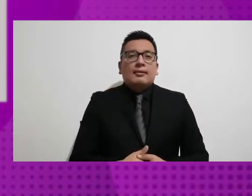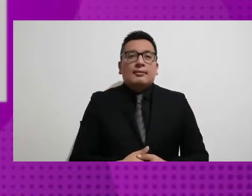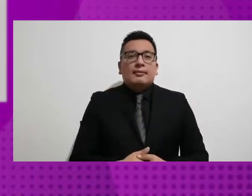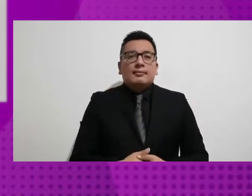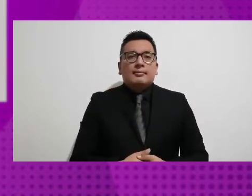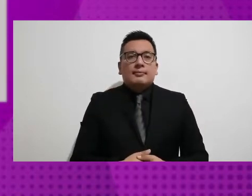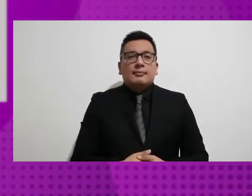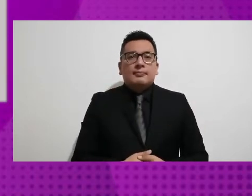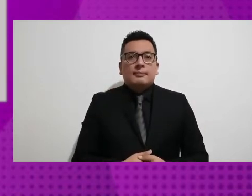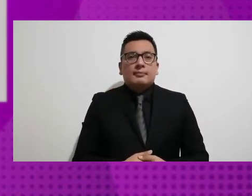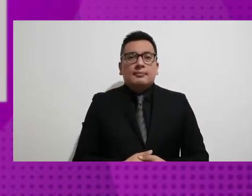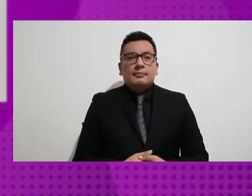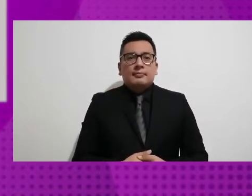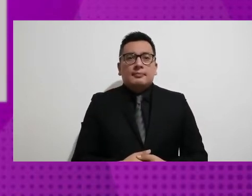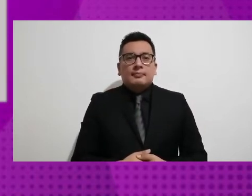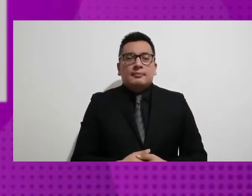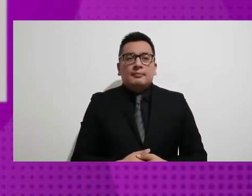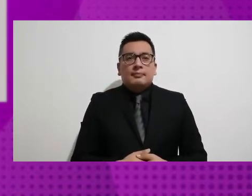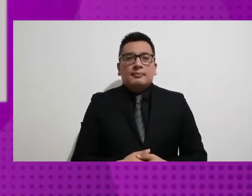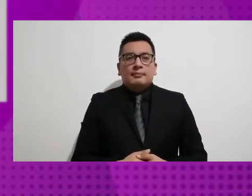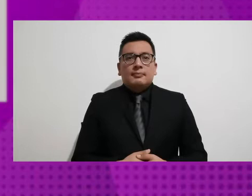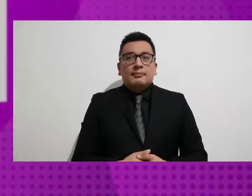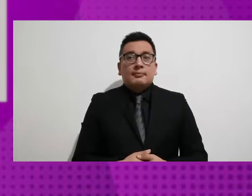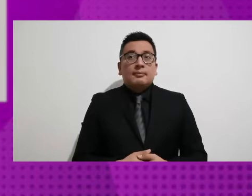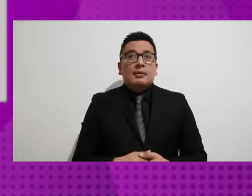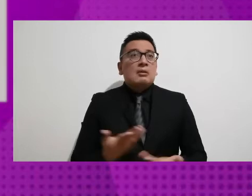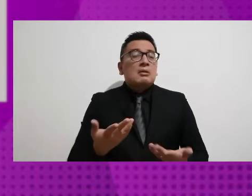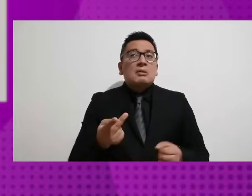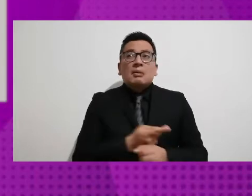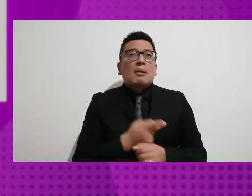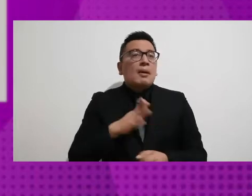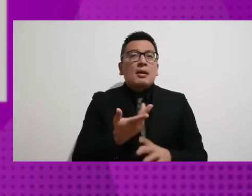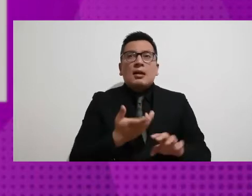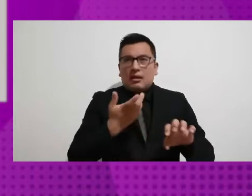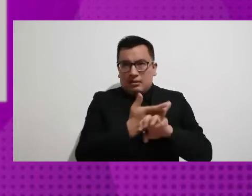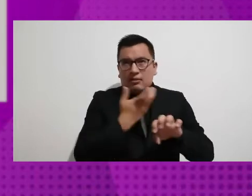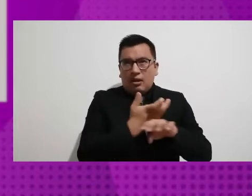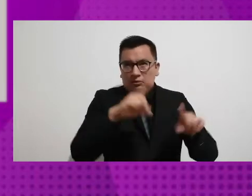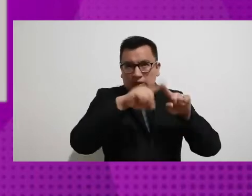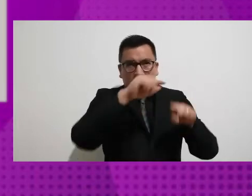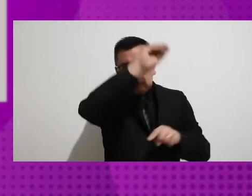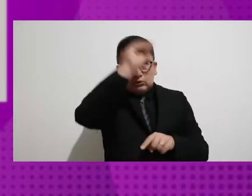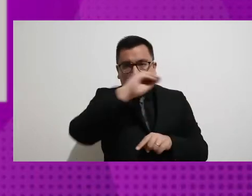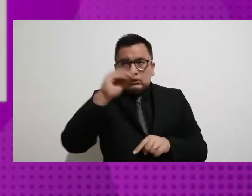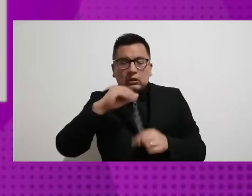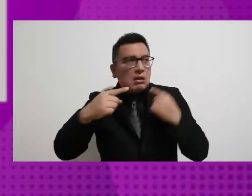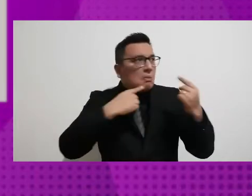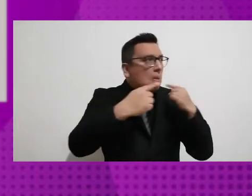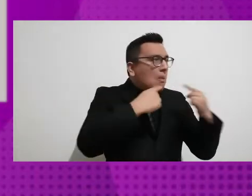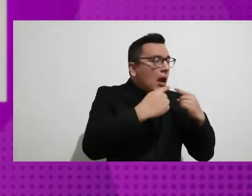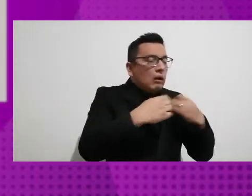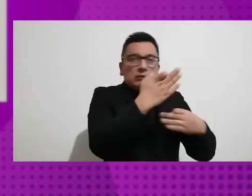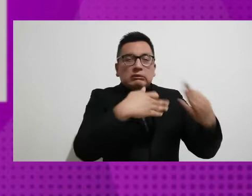hacer es que haya, pues sí, una homologación de criterios, haya un órgano central que